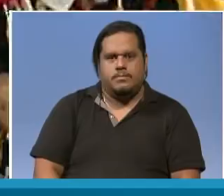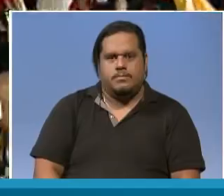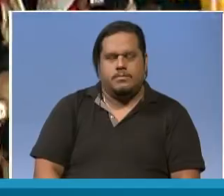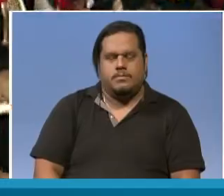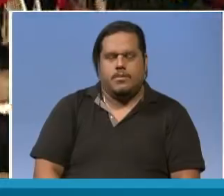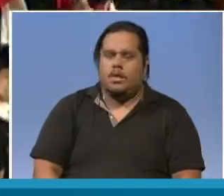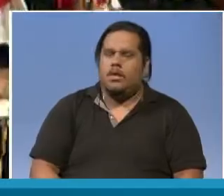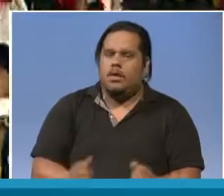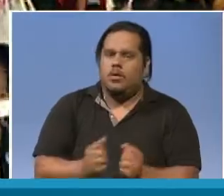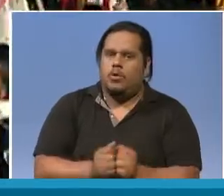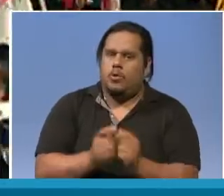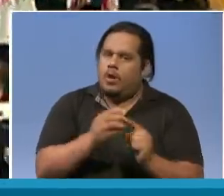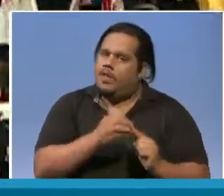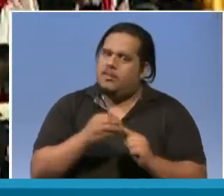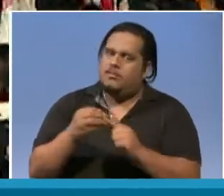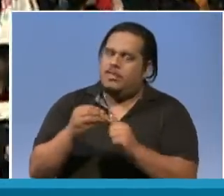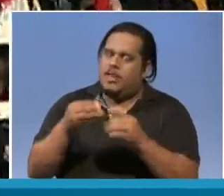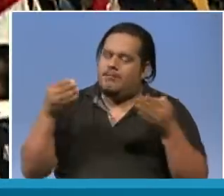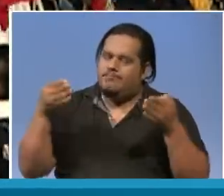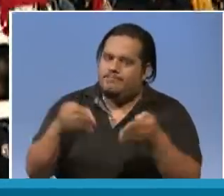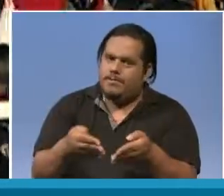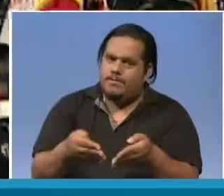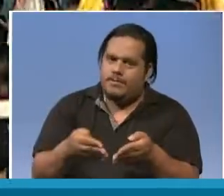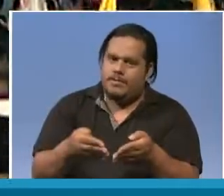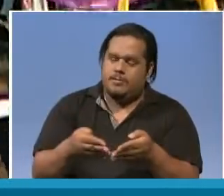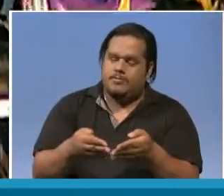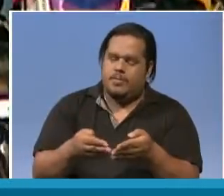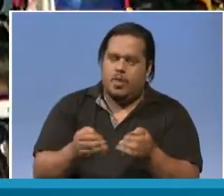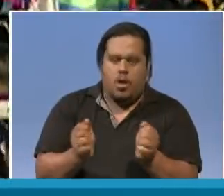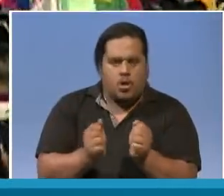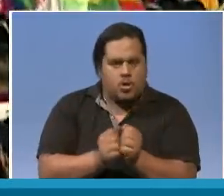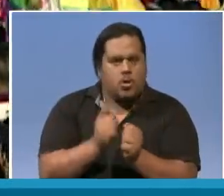Y con un especial énfasis,